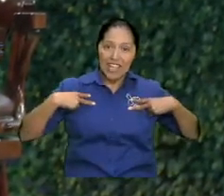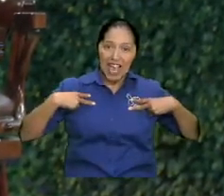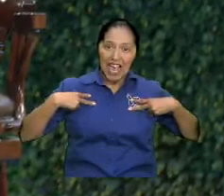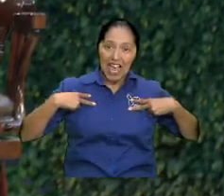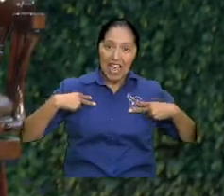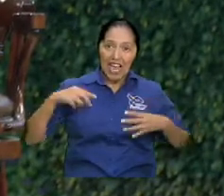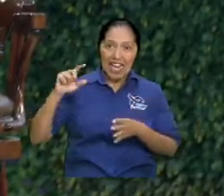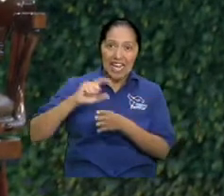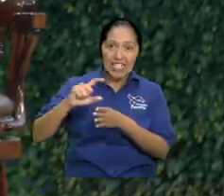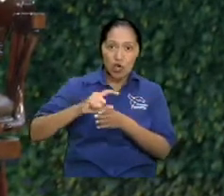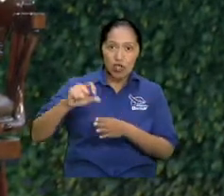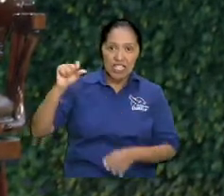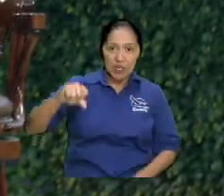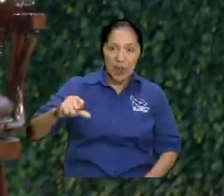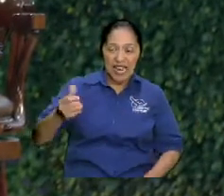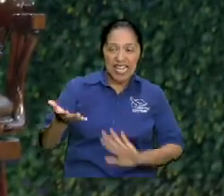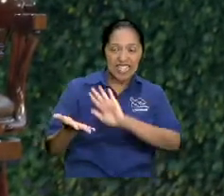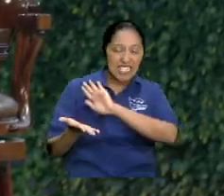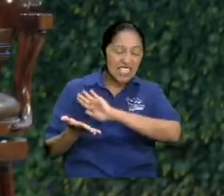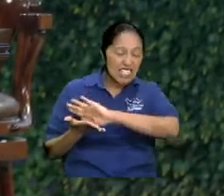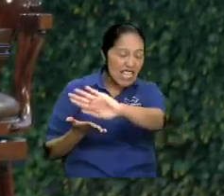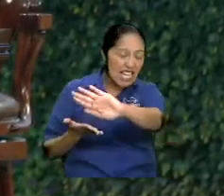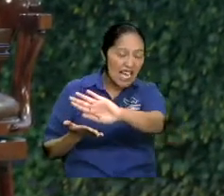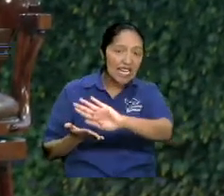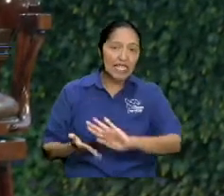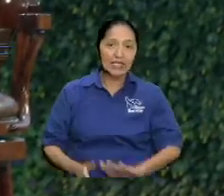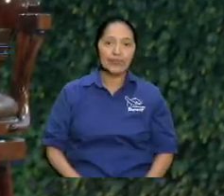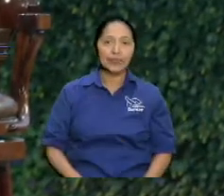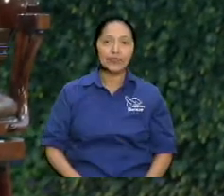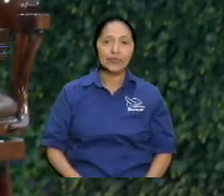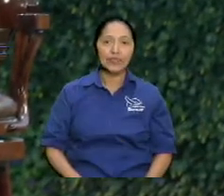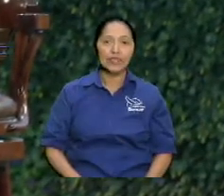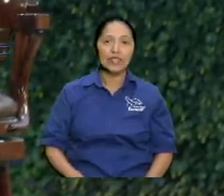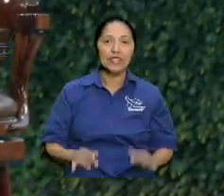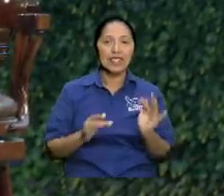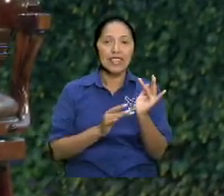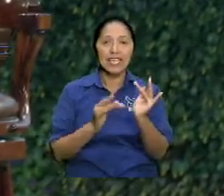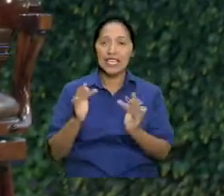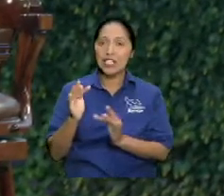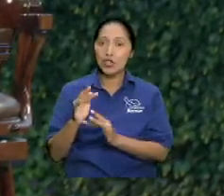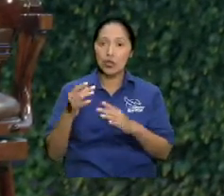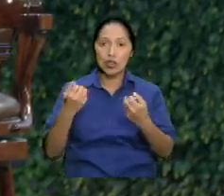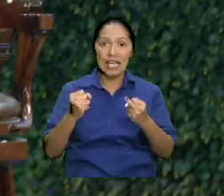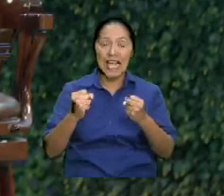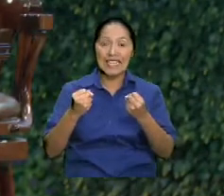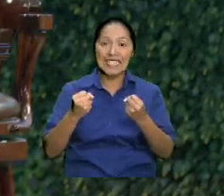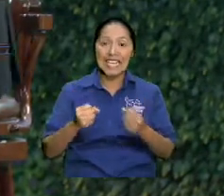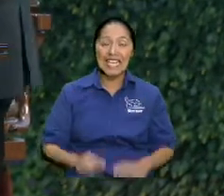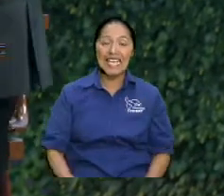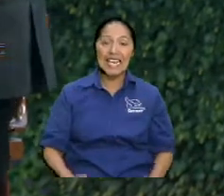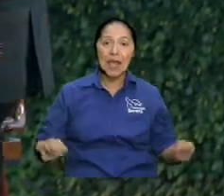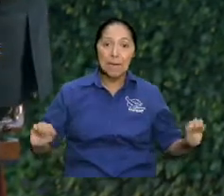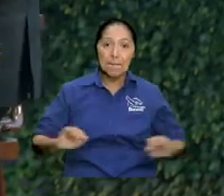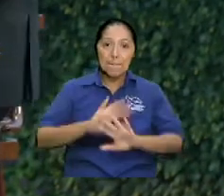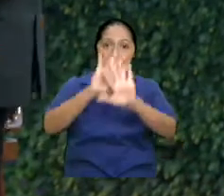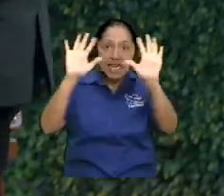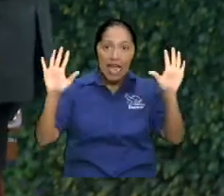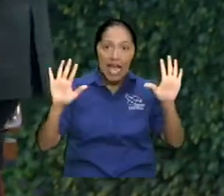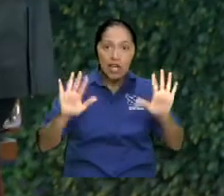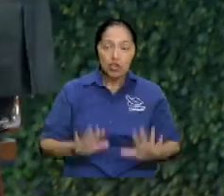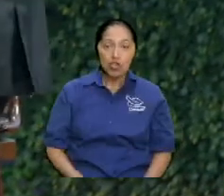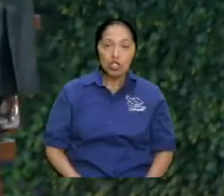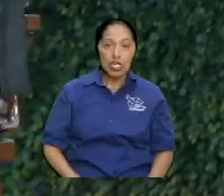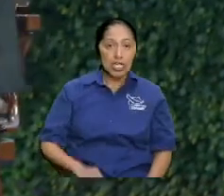los milagros que hizo, hubo un milagro que cuando sus discípulos lo vieron, uno de los discípulos, usted lo va a